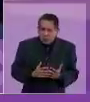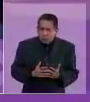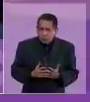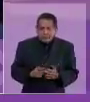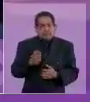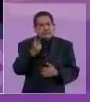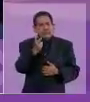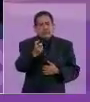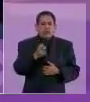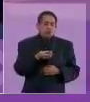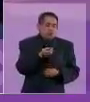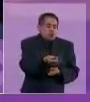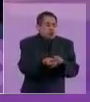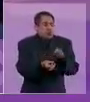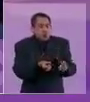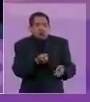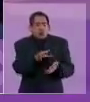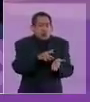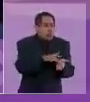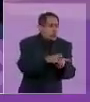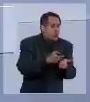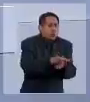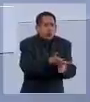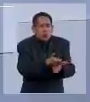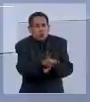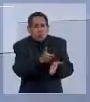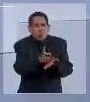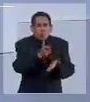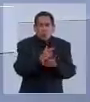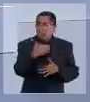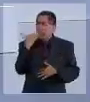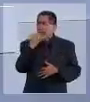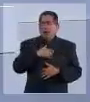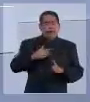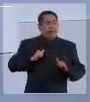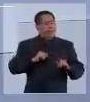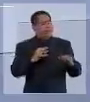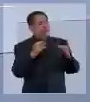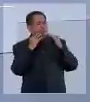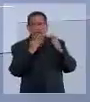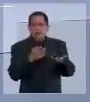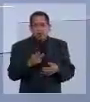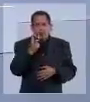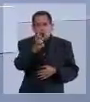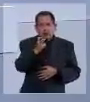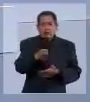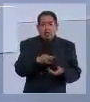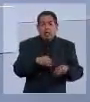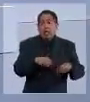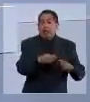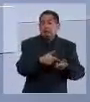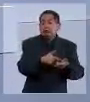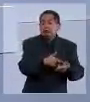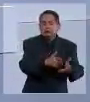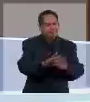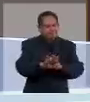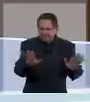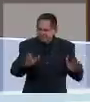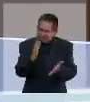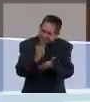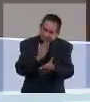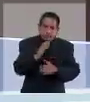del asistencialismo, ellos viven del asistencialismo. Por eso no lo quieren quitar, por eso están promoviendo eso. Hay que